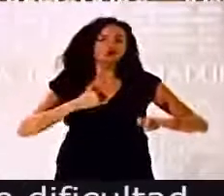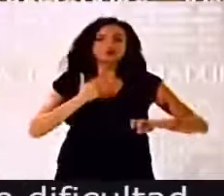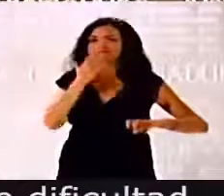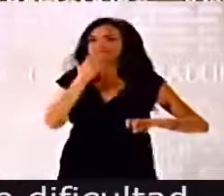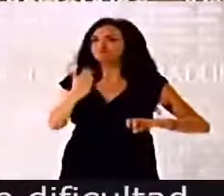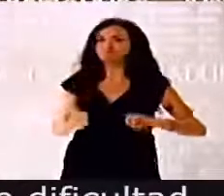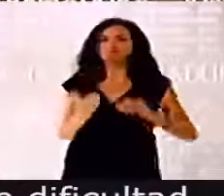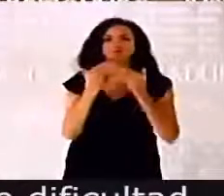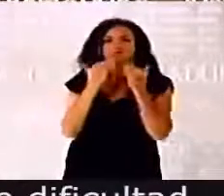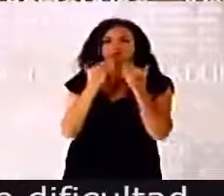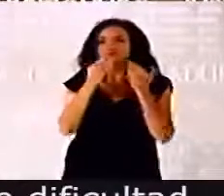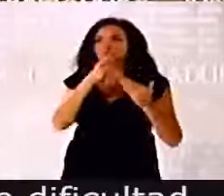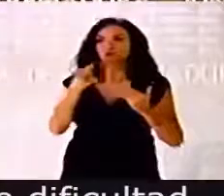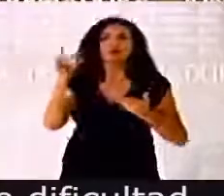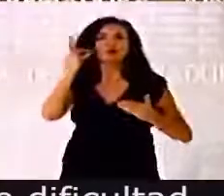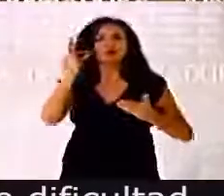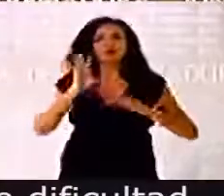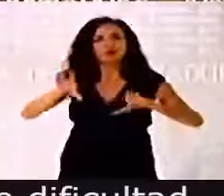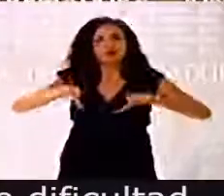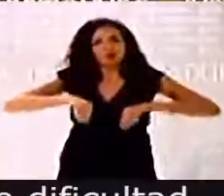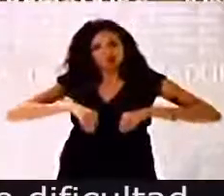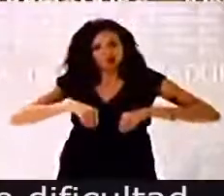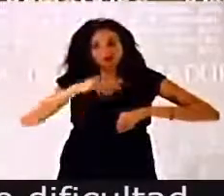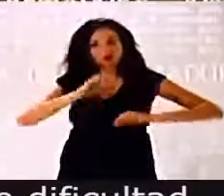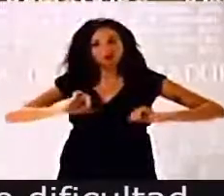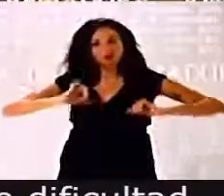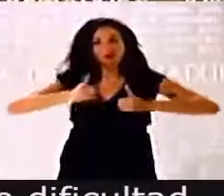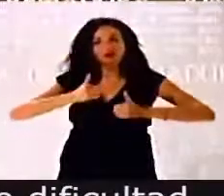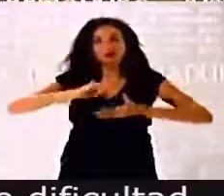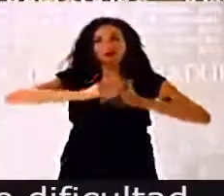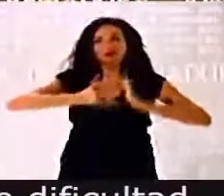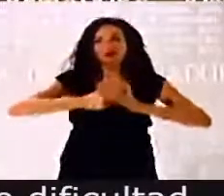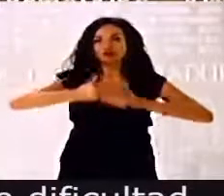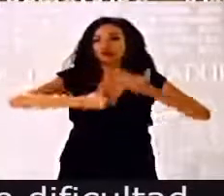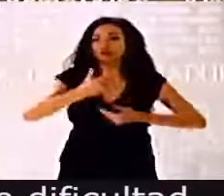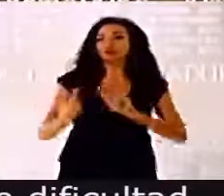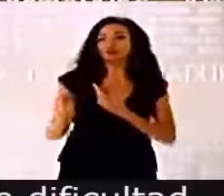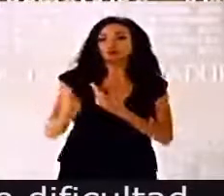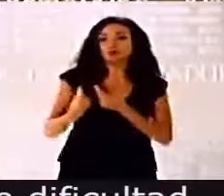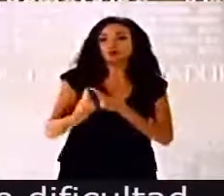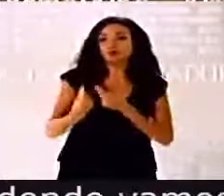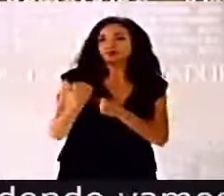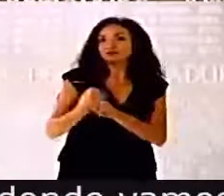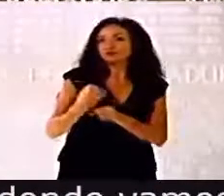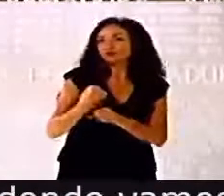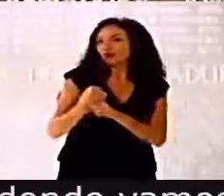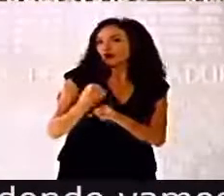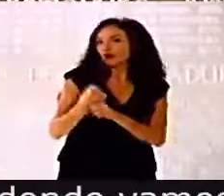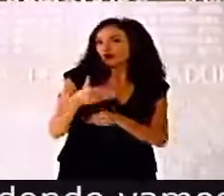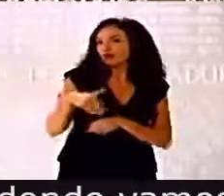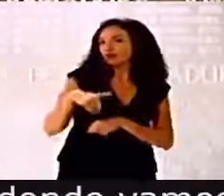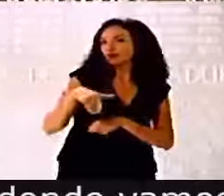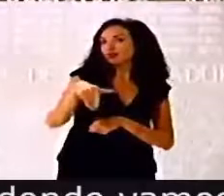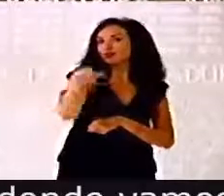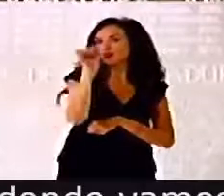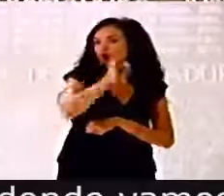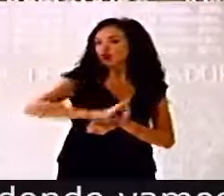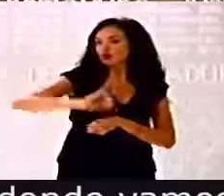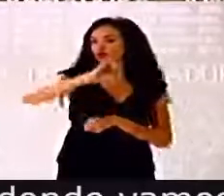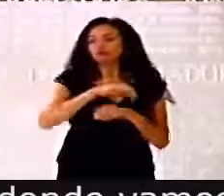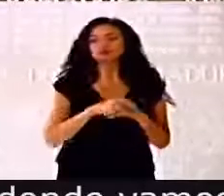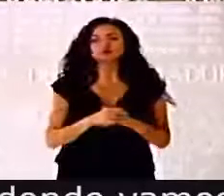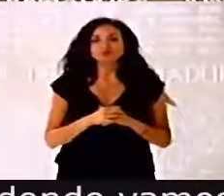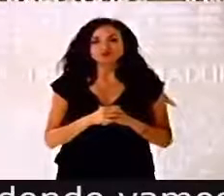su aceptación para embarcarse en este proyecto donde vamos a trabajar juntas en los próximos años. Les